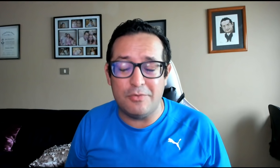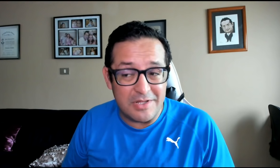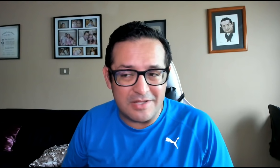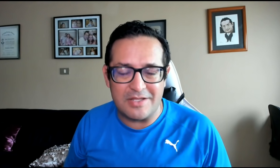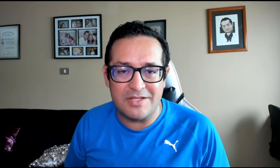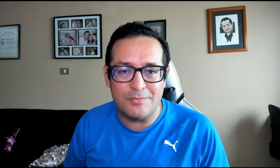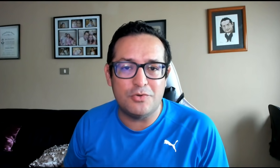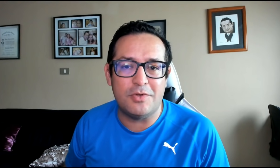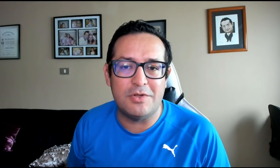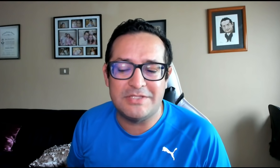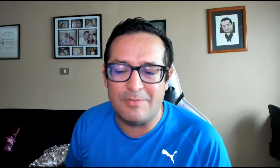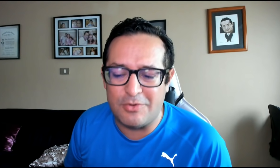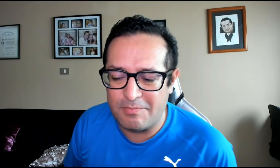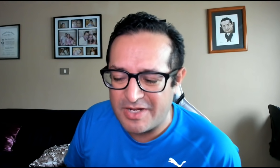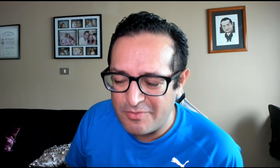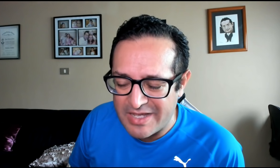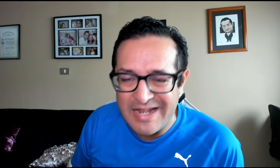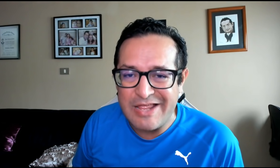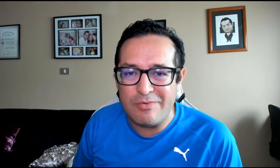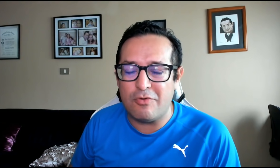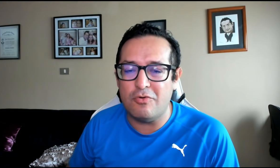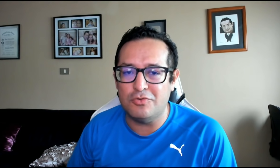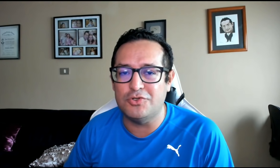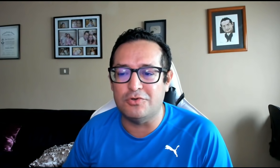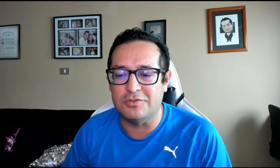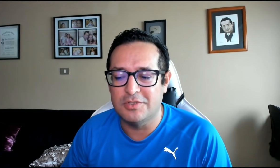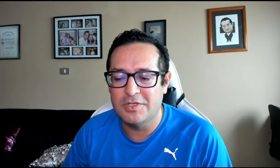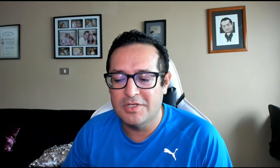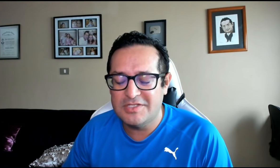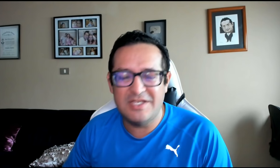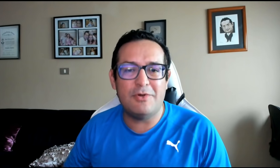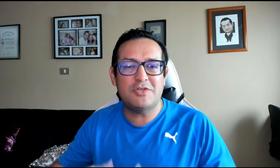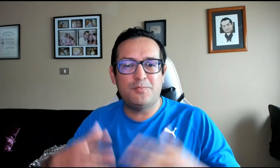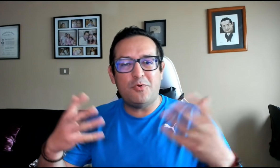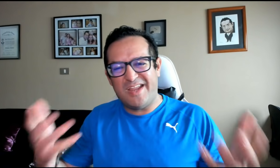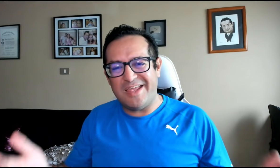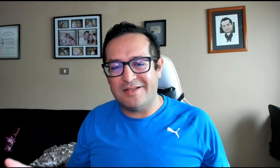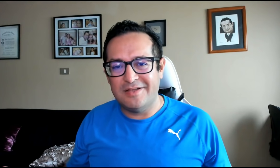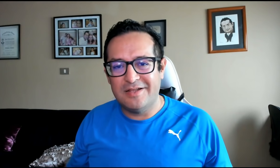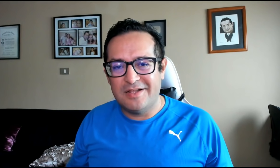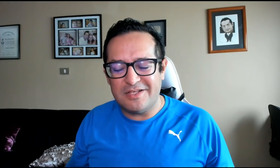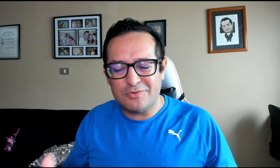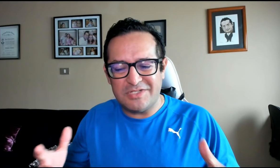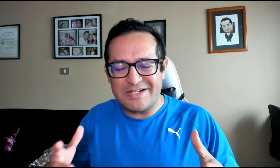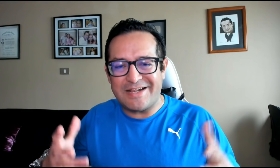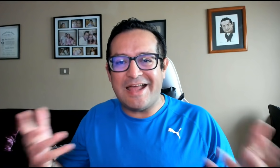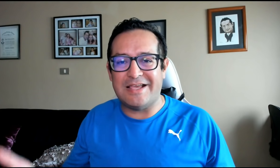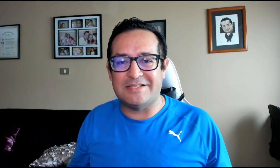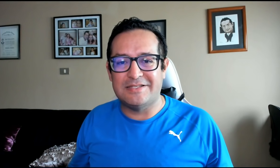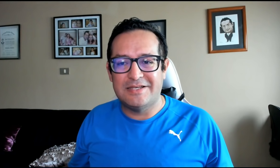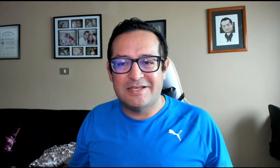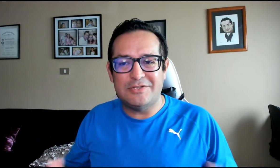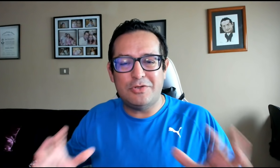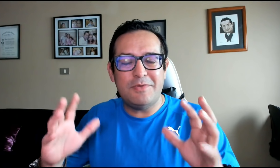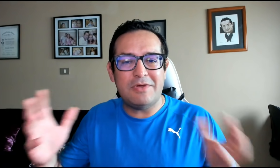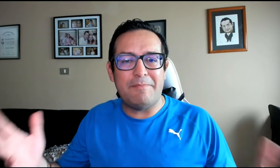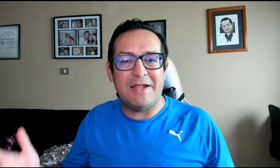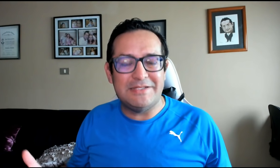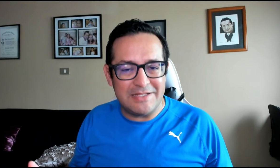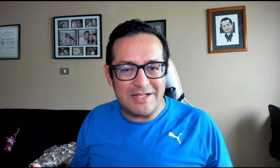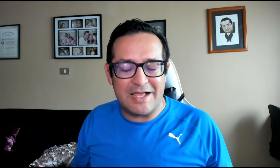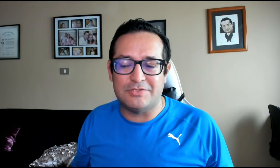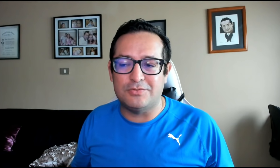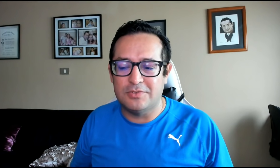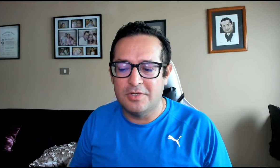y o intentar tener mucho cuidado en este vídeo para no llegar a ninguna conclusión sin embargo exponer las cosas raras que estoy viendo que